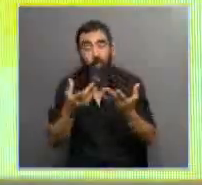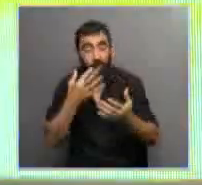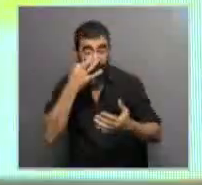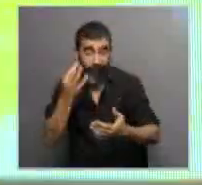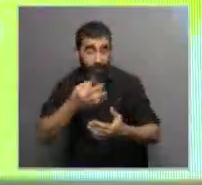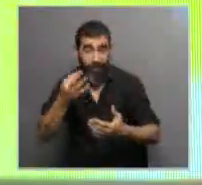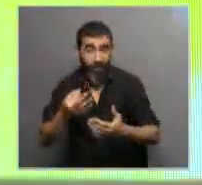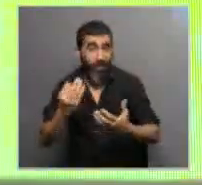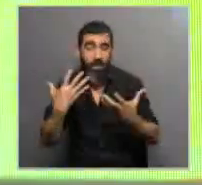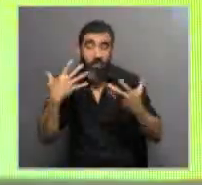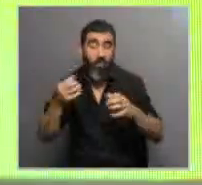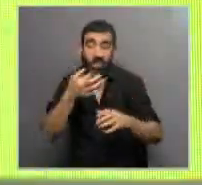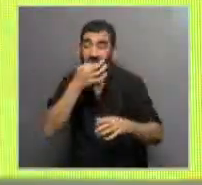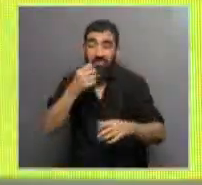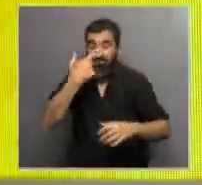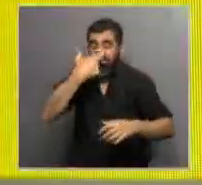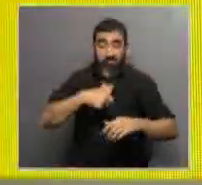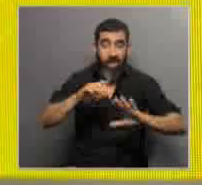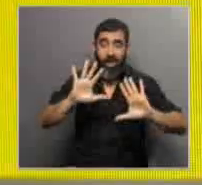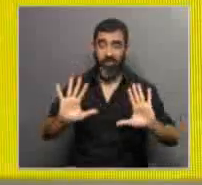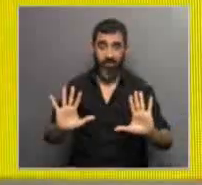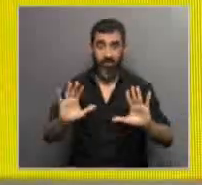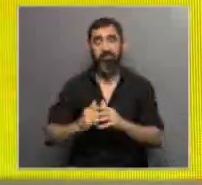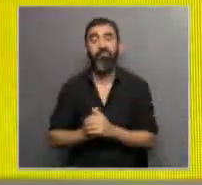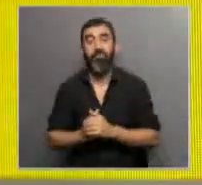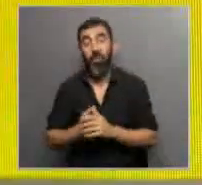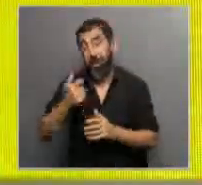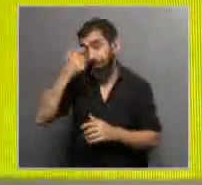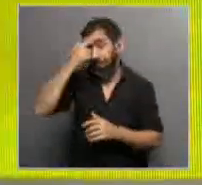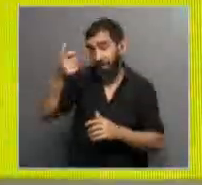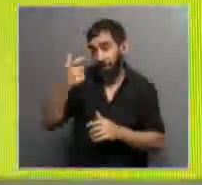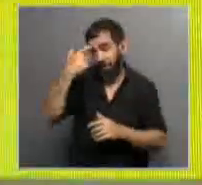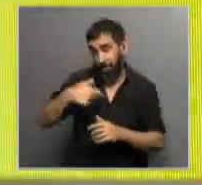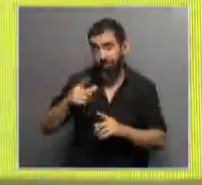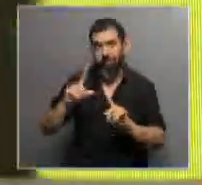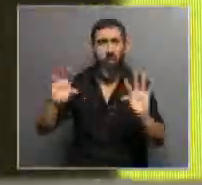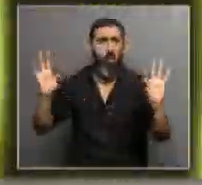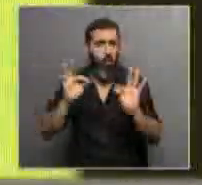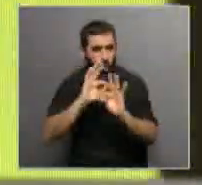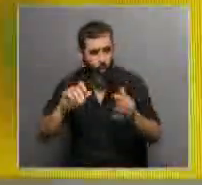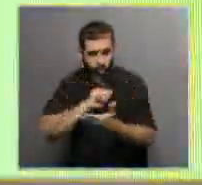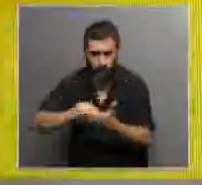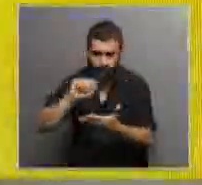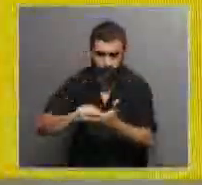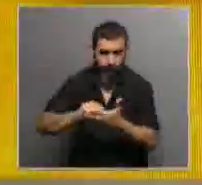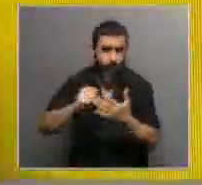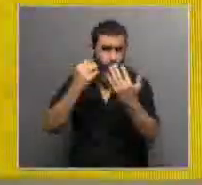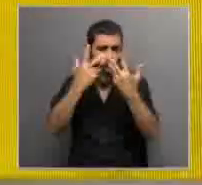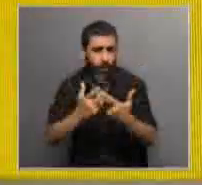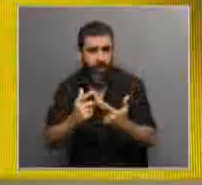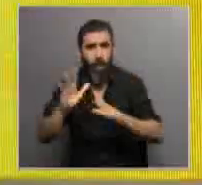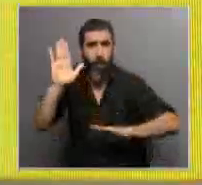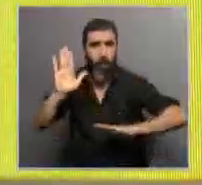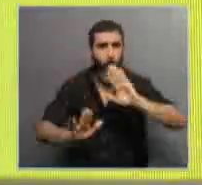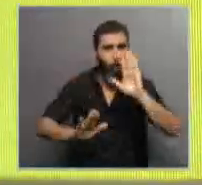trata de no definirse creo que eso es lo principal él es científico pero además es músico es letrista es arreglador es murguista